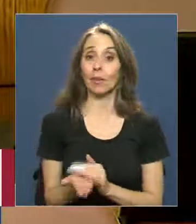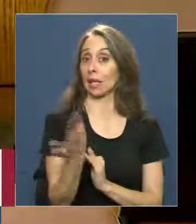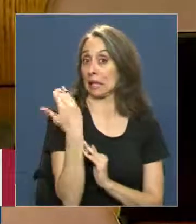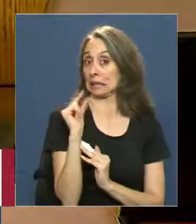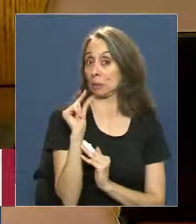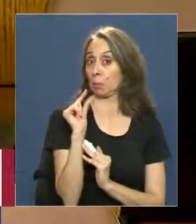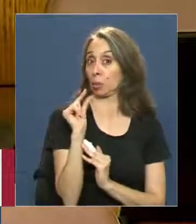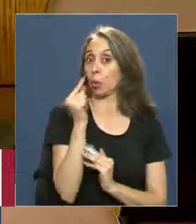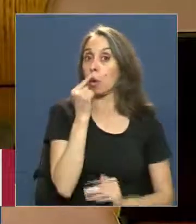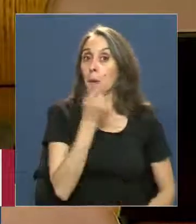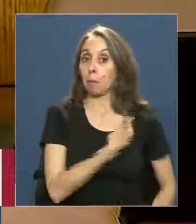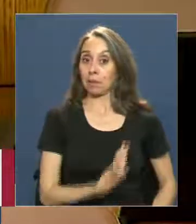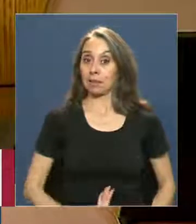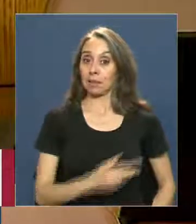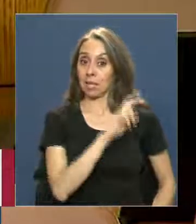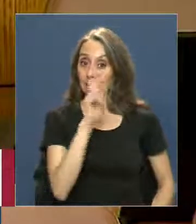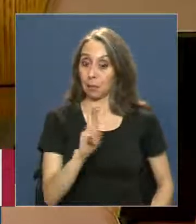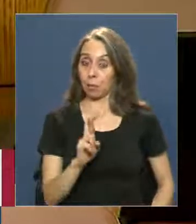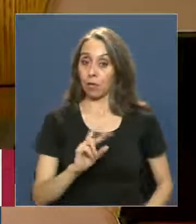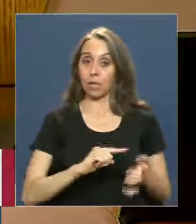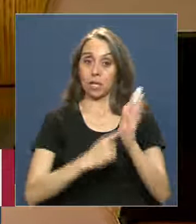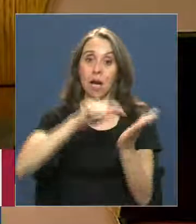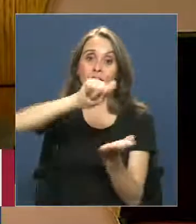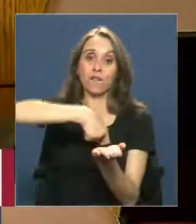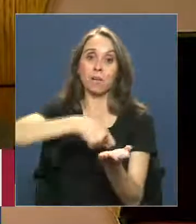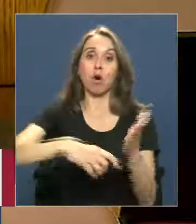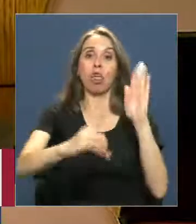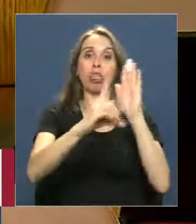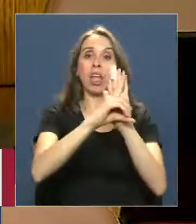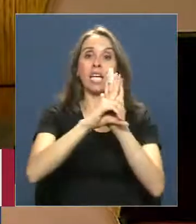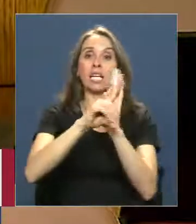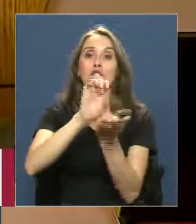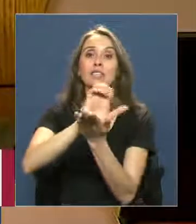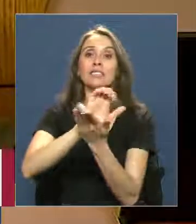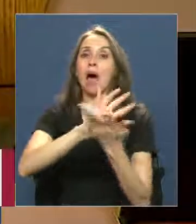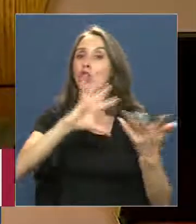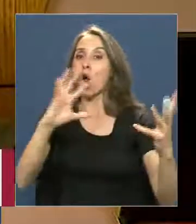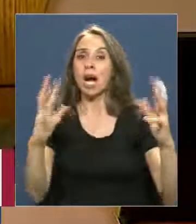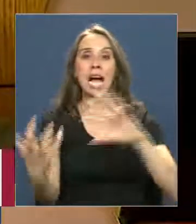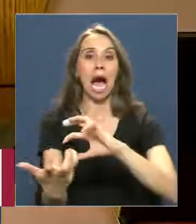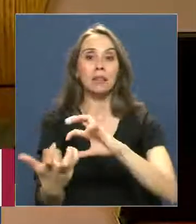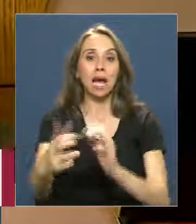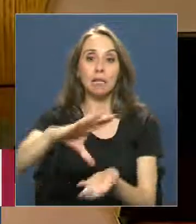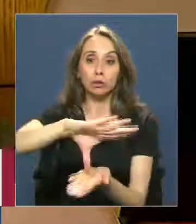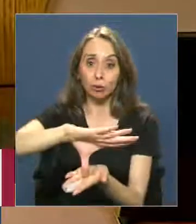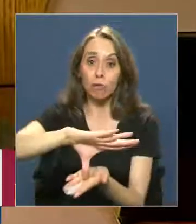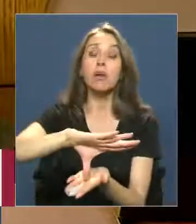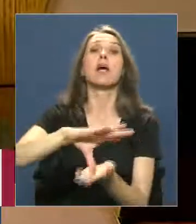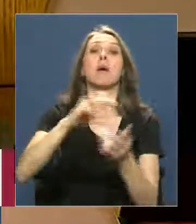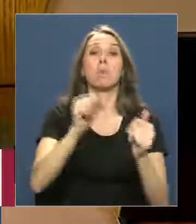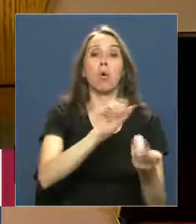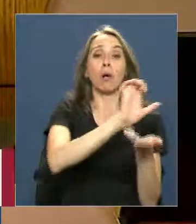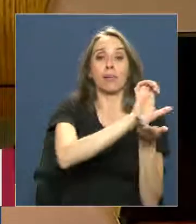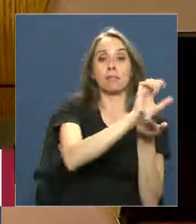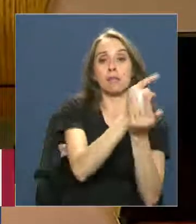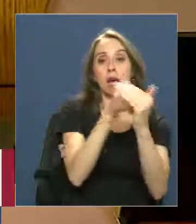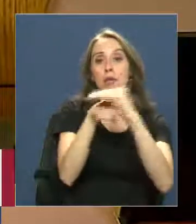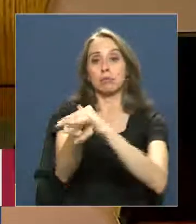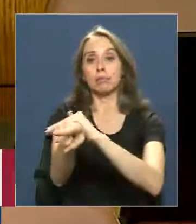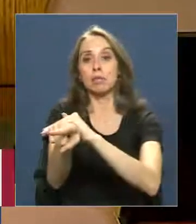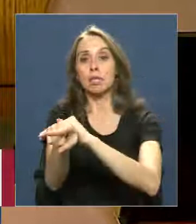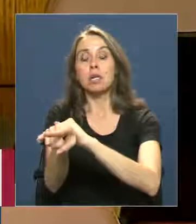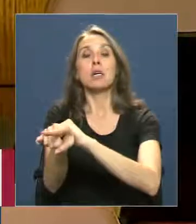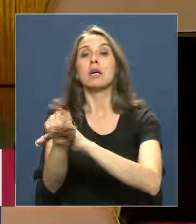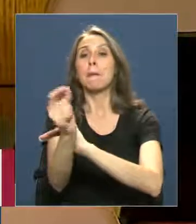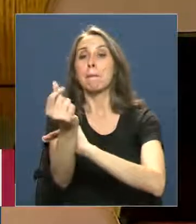Recientemente el presidente de la República ha decretado estado de catástrofe, que ciertamente va a permitir intervenir los